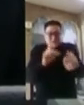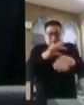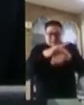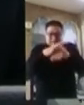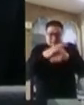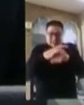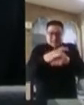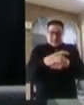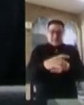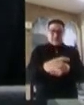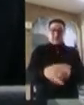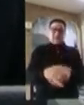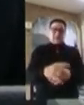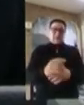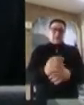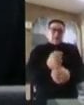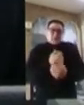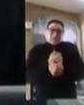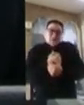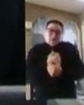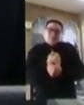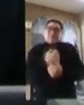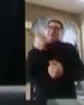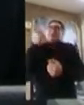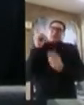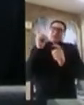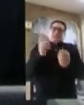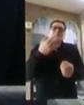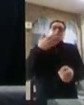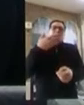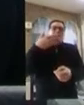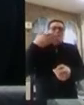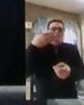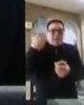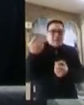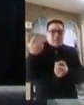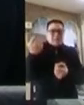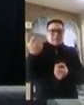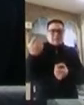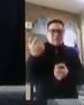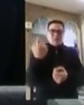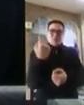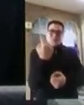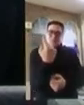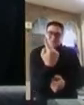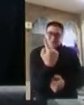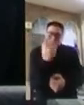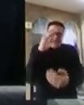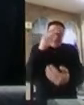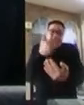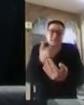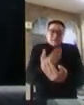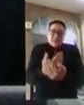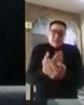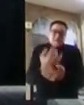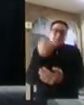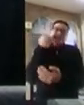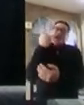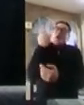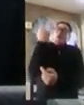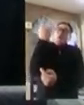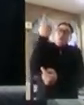sino que dio lo mejor de sí, dio a su Hijo unigénito. Bien dice la